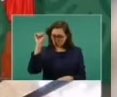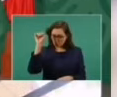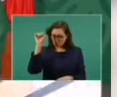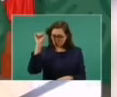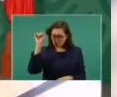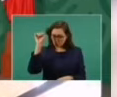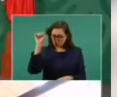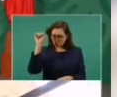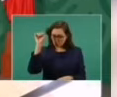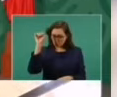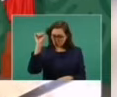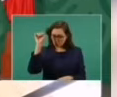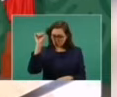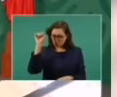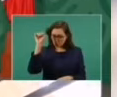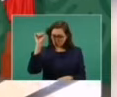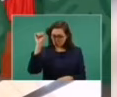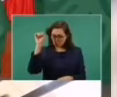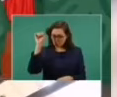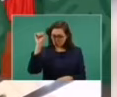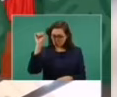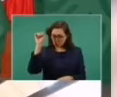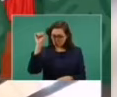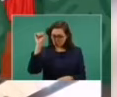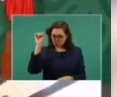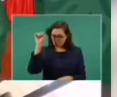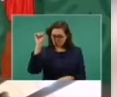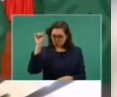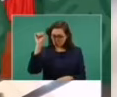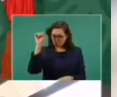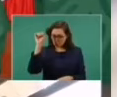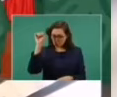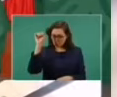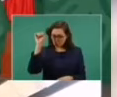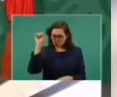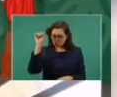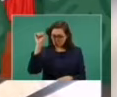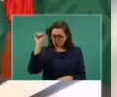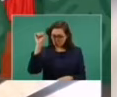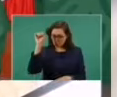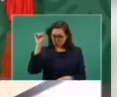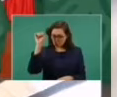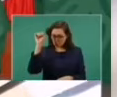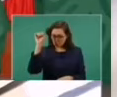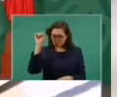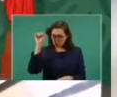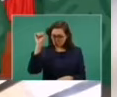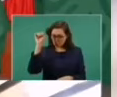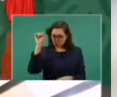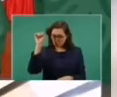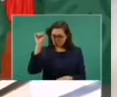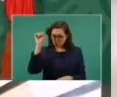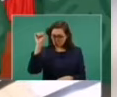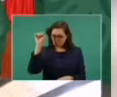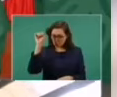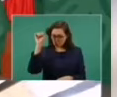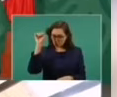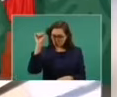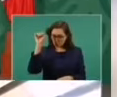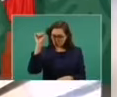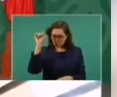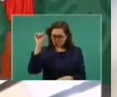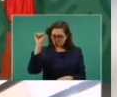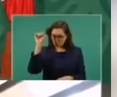no cualquiera puede entrar a este rollo de la economía social. Generalmente los compañeros o